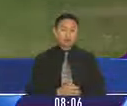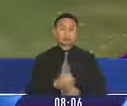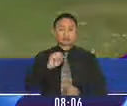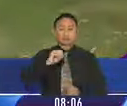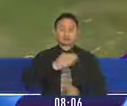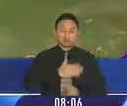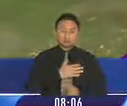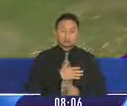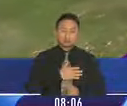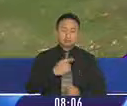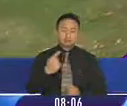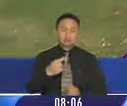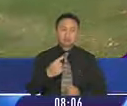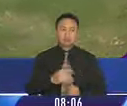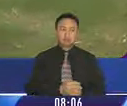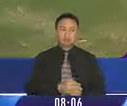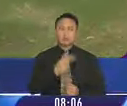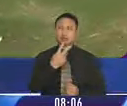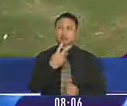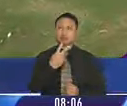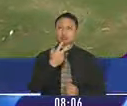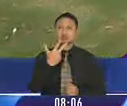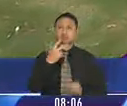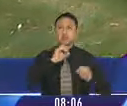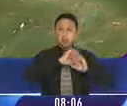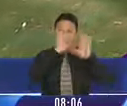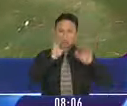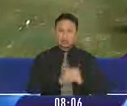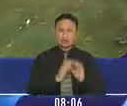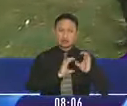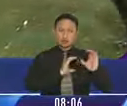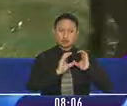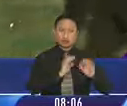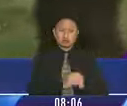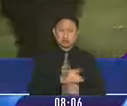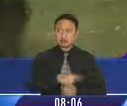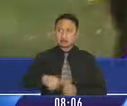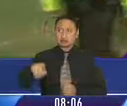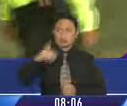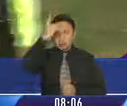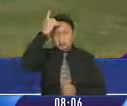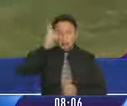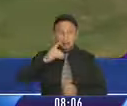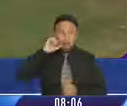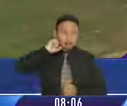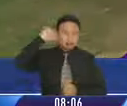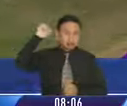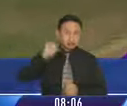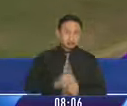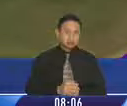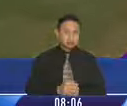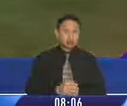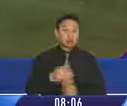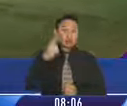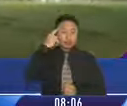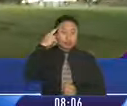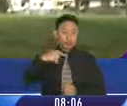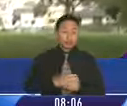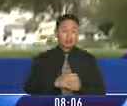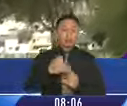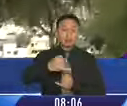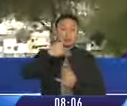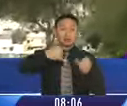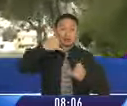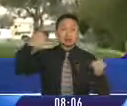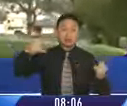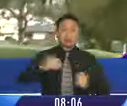hablé, joven, entre tipo 2, 3 de la mañana, pero nunca pensé que iba a tomar esa decisión, porque yo pensé que se llevaba el cable y que estaban de nuevo instalando